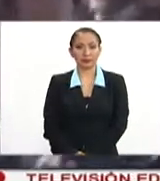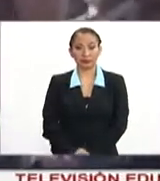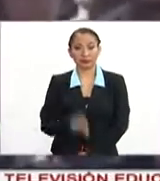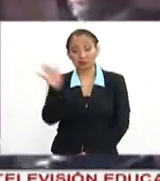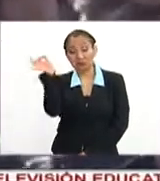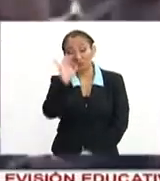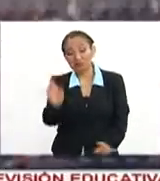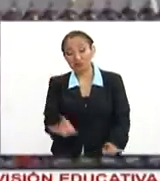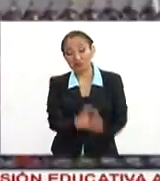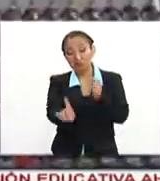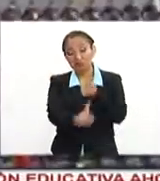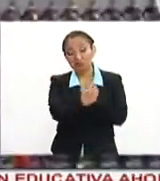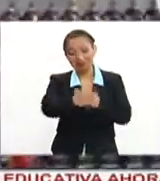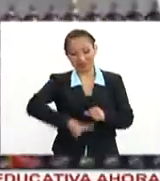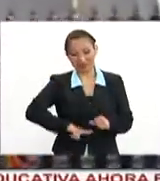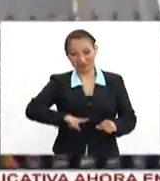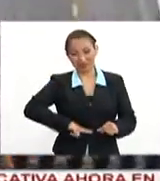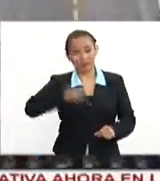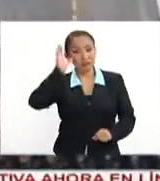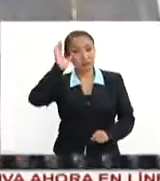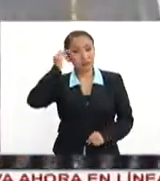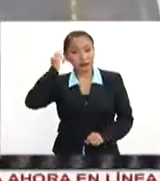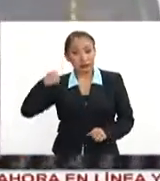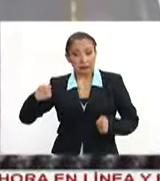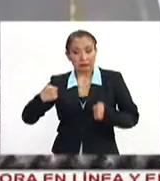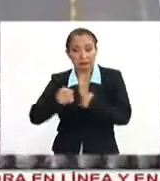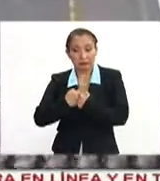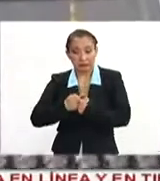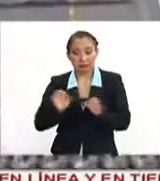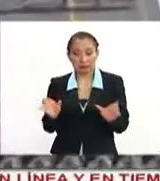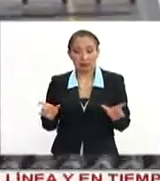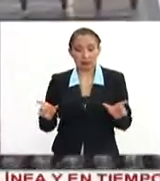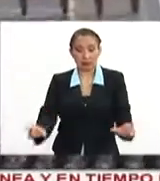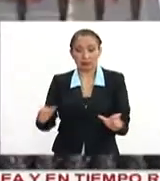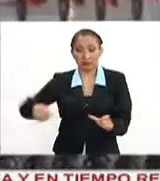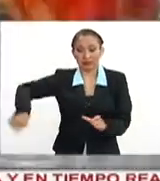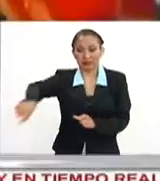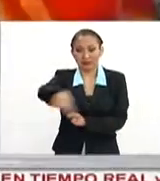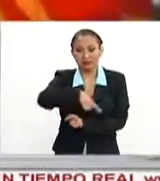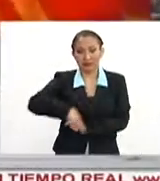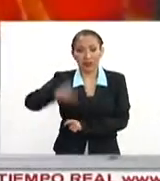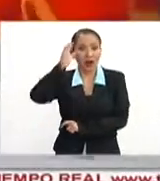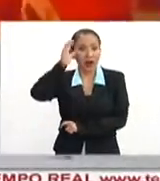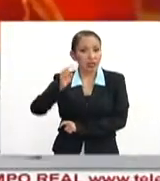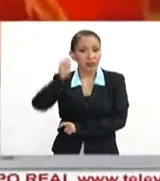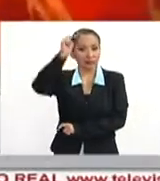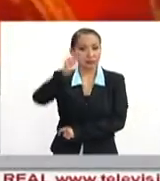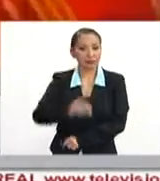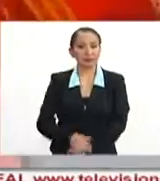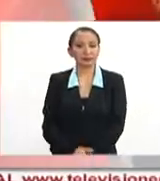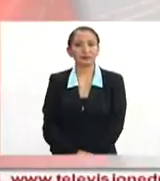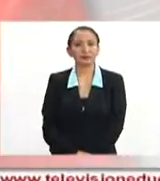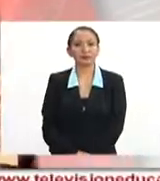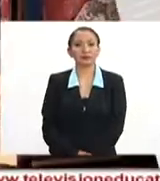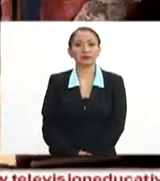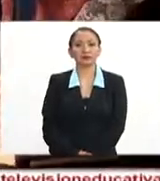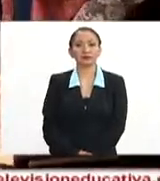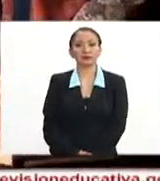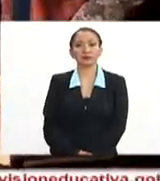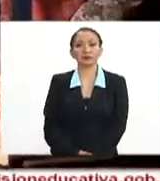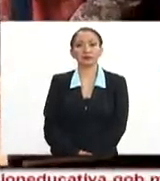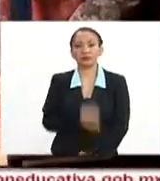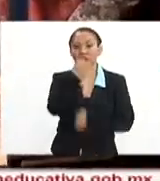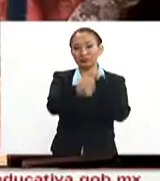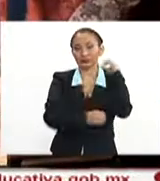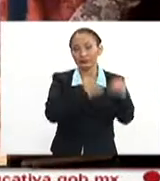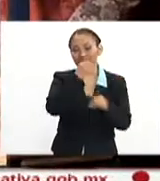Ante un posible conflicto, el gobierno de China fortaleció sus defensas a lo largo de la frontera con Corea del Norte. La